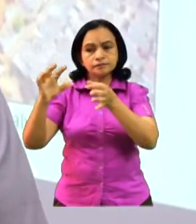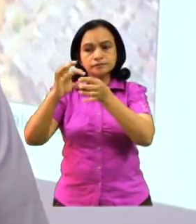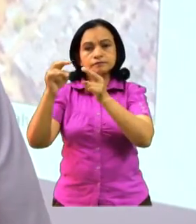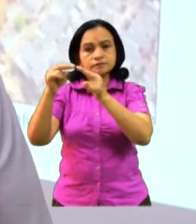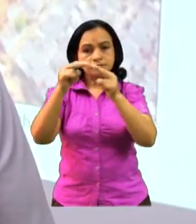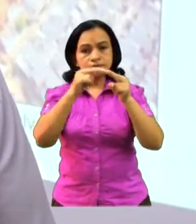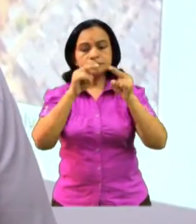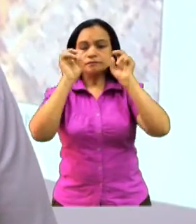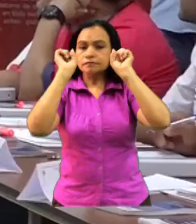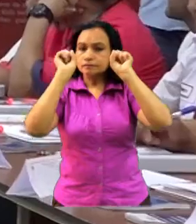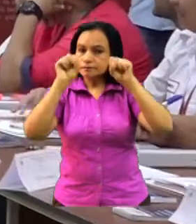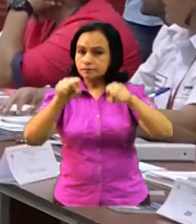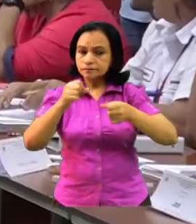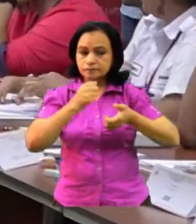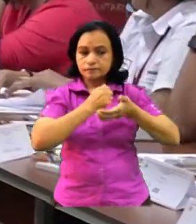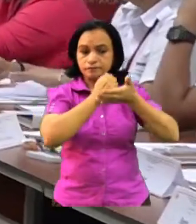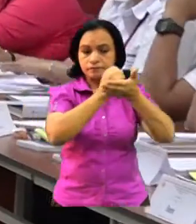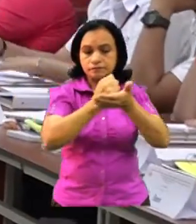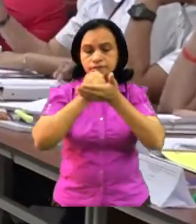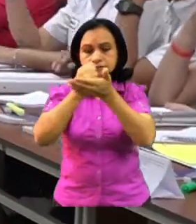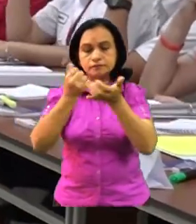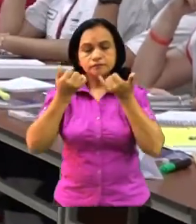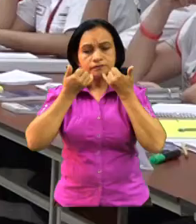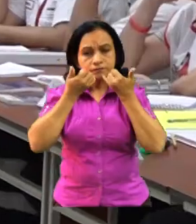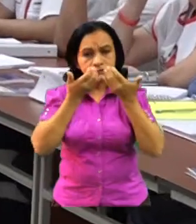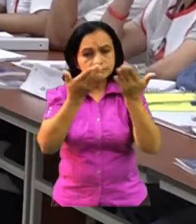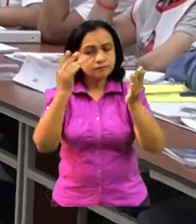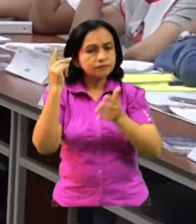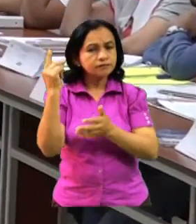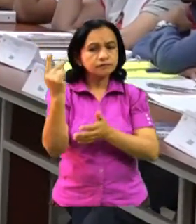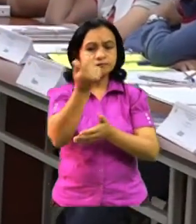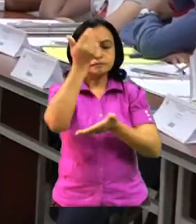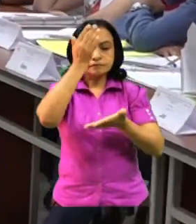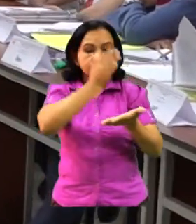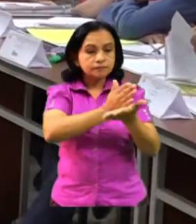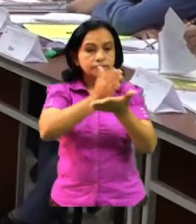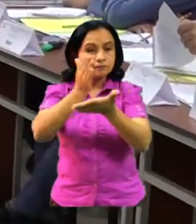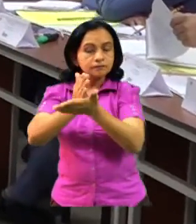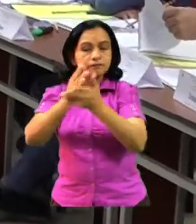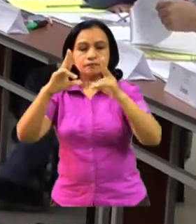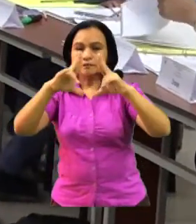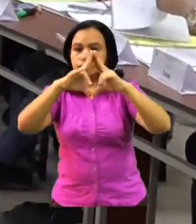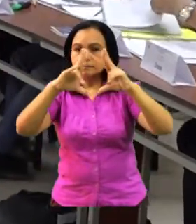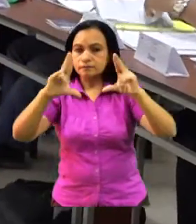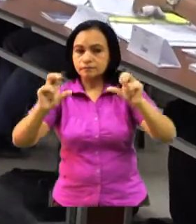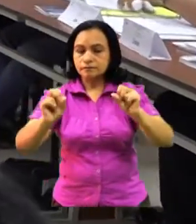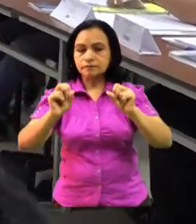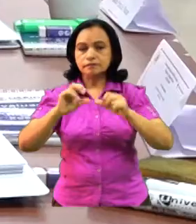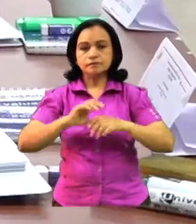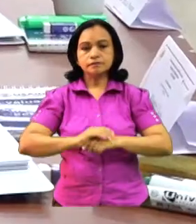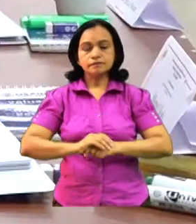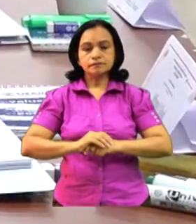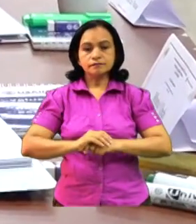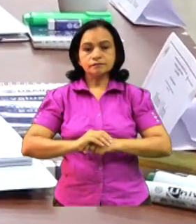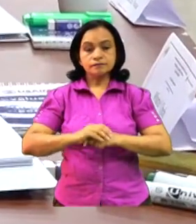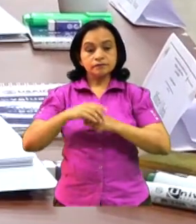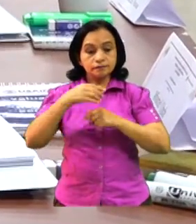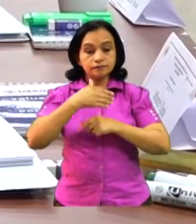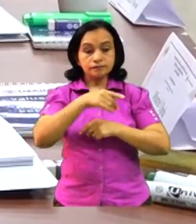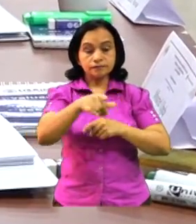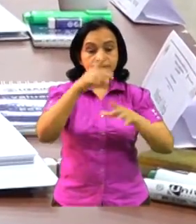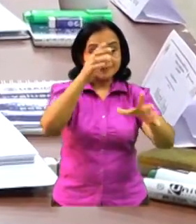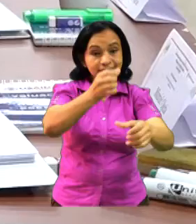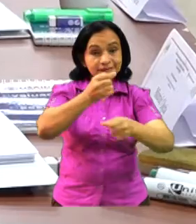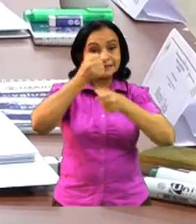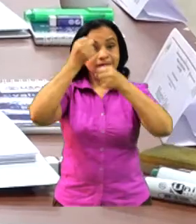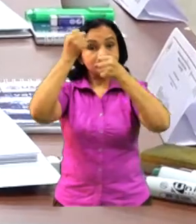homologadas para poder brindar información oportuna para la toma de decisiones a nivel nacional y a nivel territorial. Para estos socorristas,